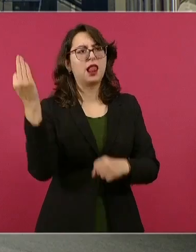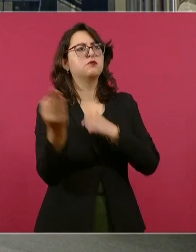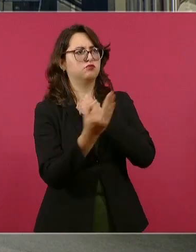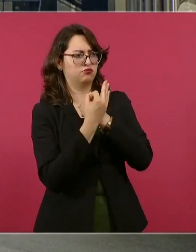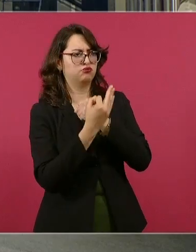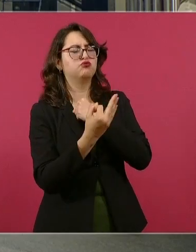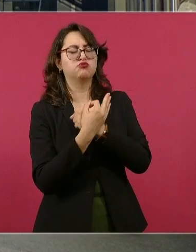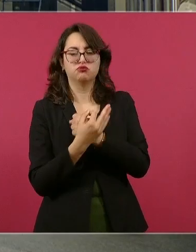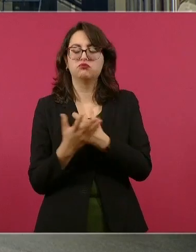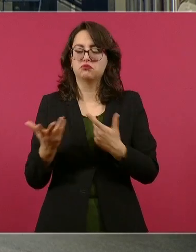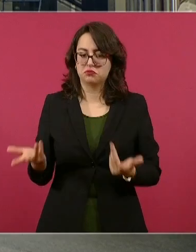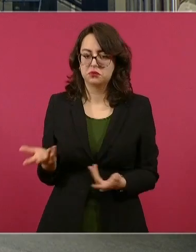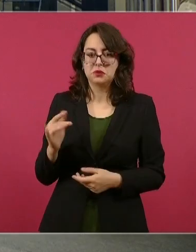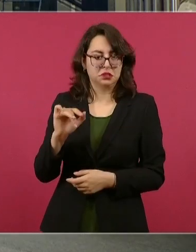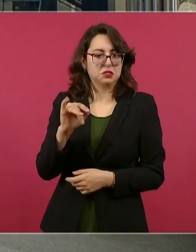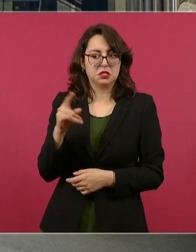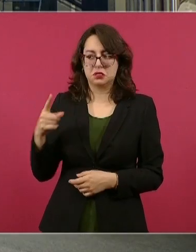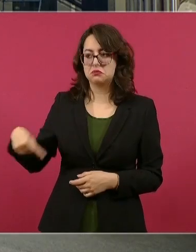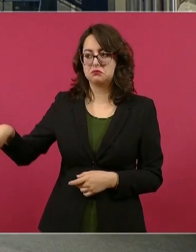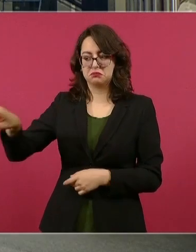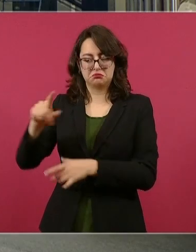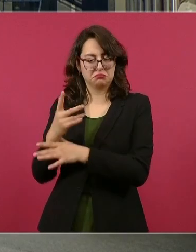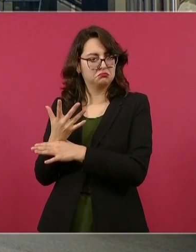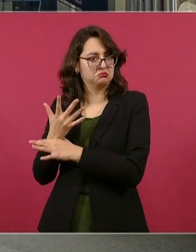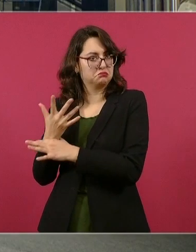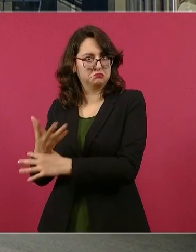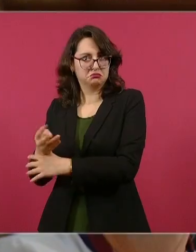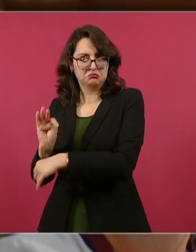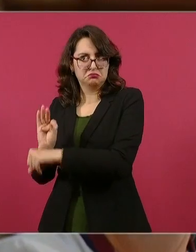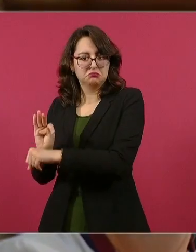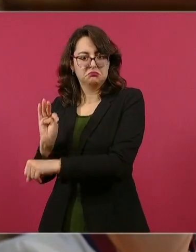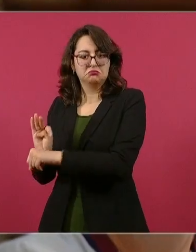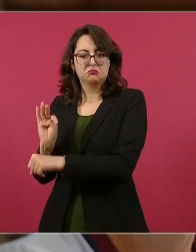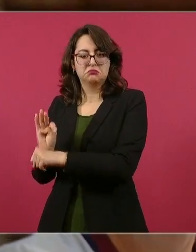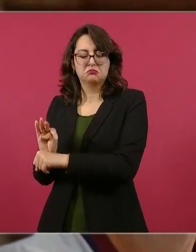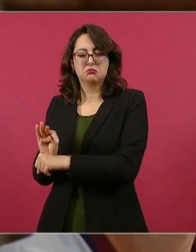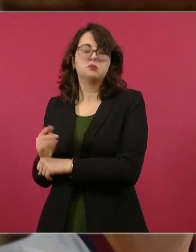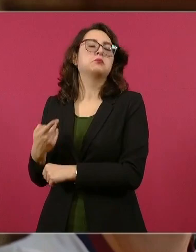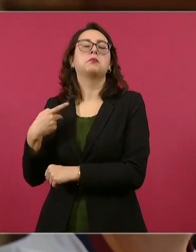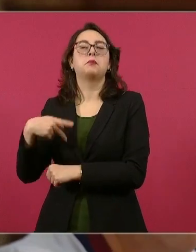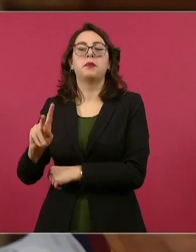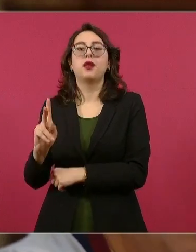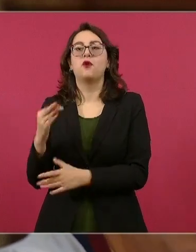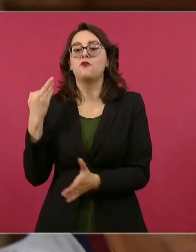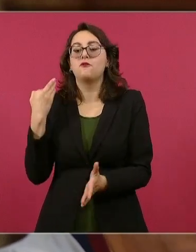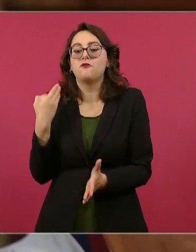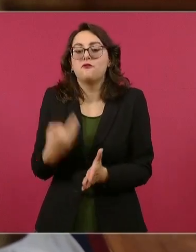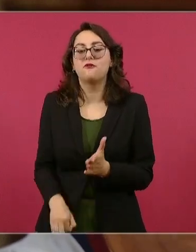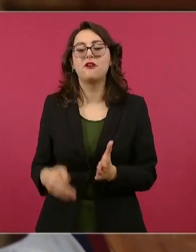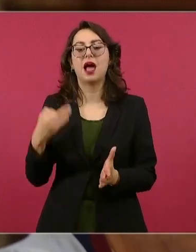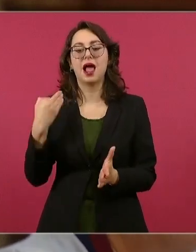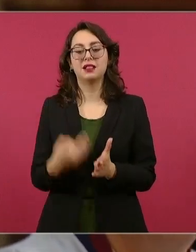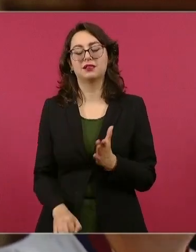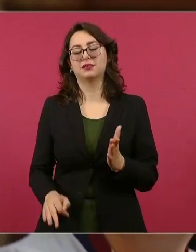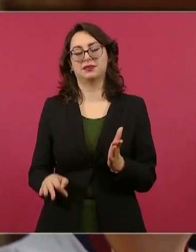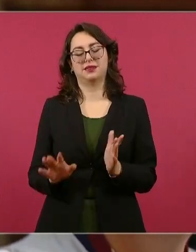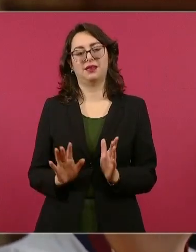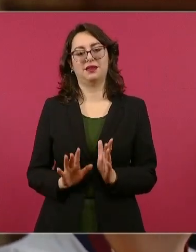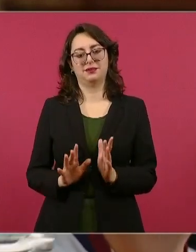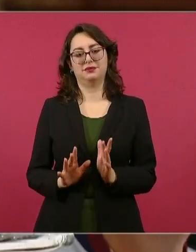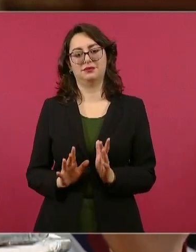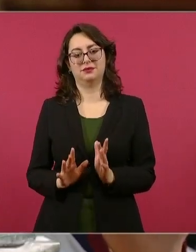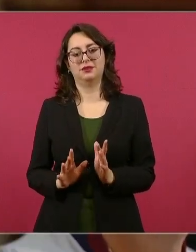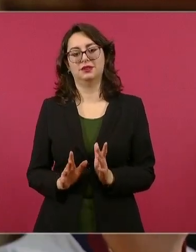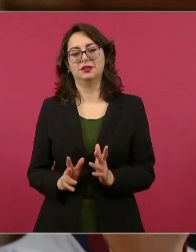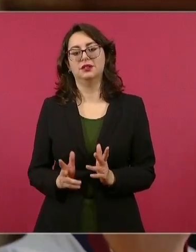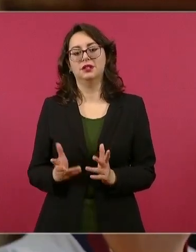están solicitando, y ellos comentan que este eslabón que falta también para reforzar la